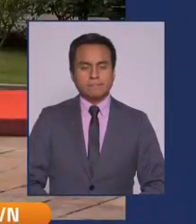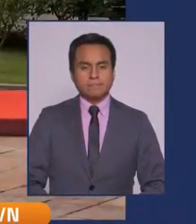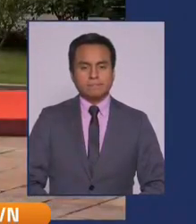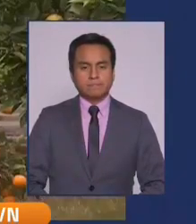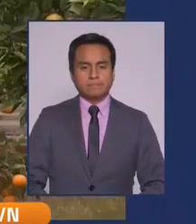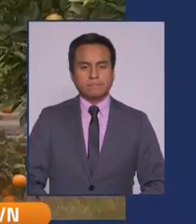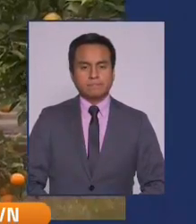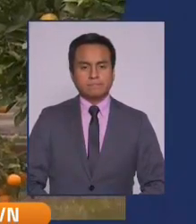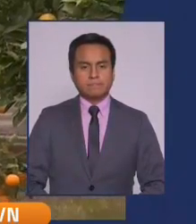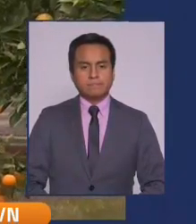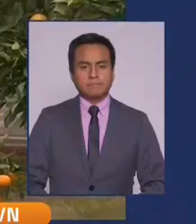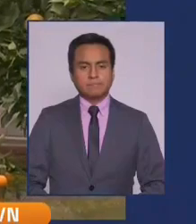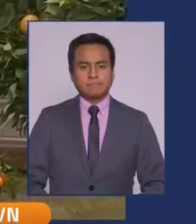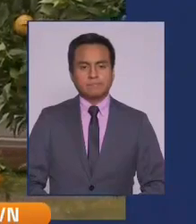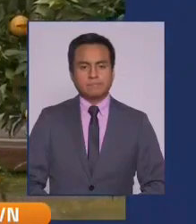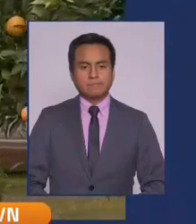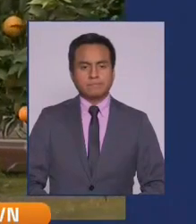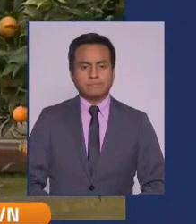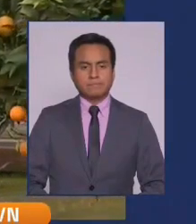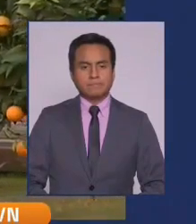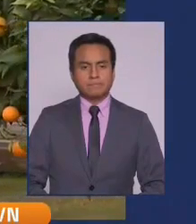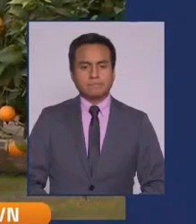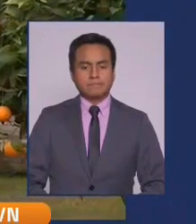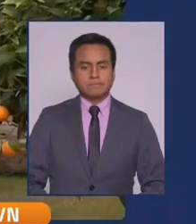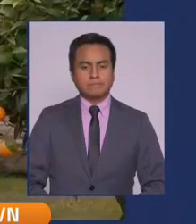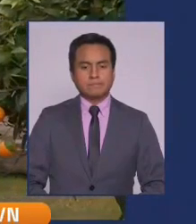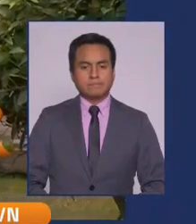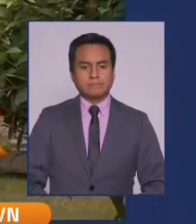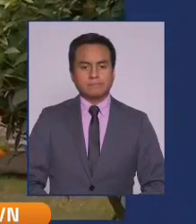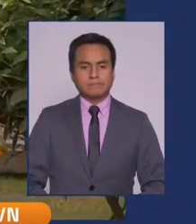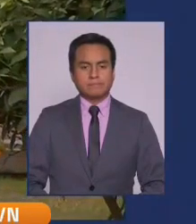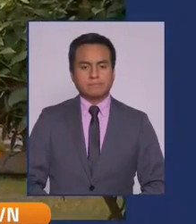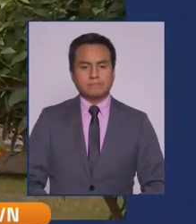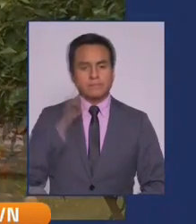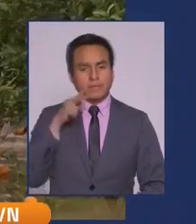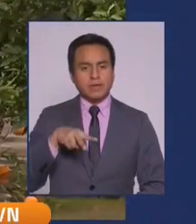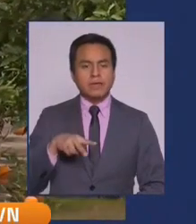lo tanto, y la ley ahora salió en junio, julio. Entonces,